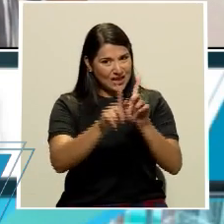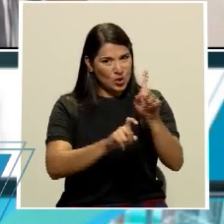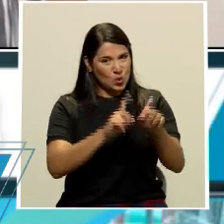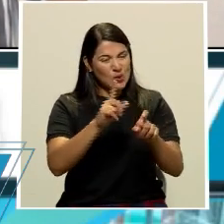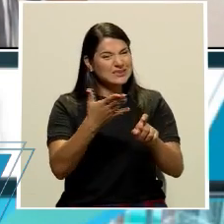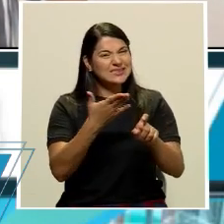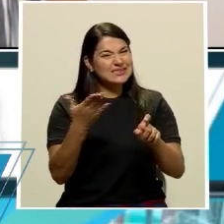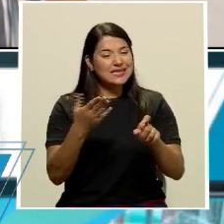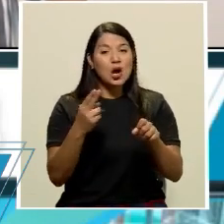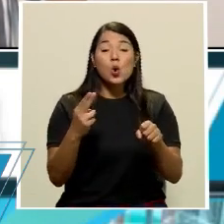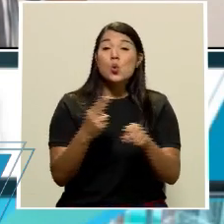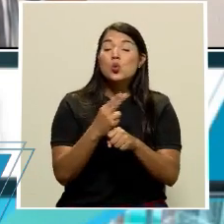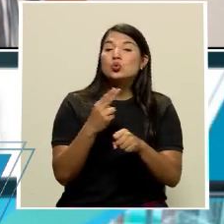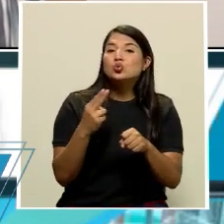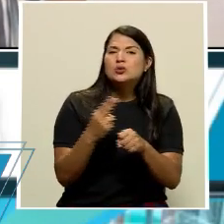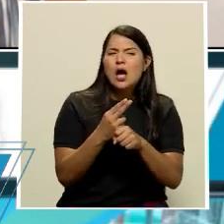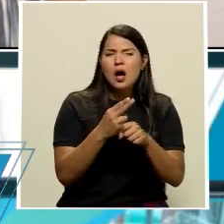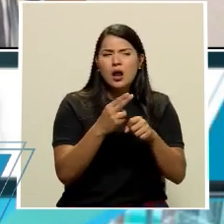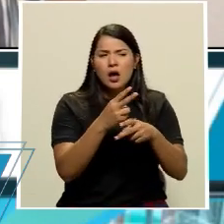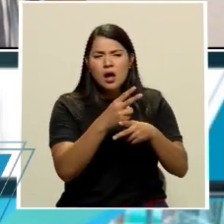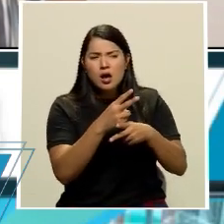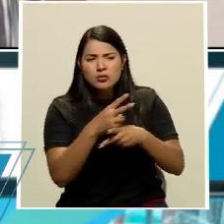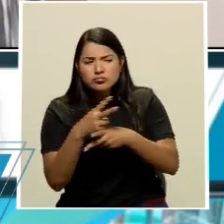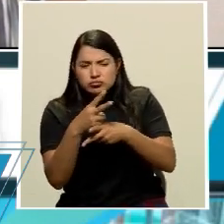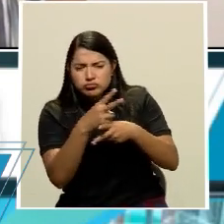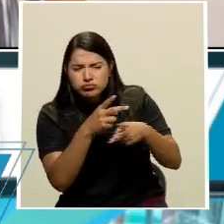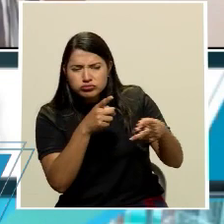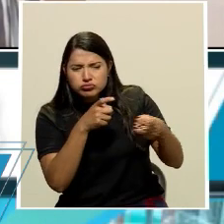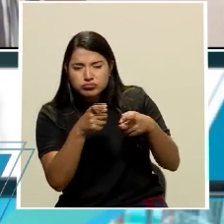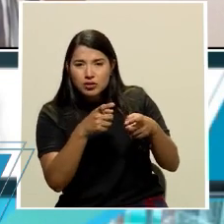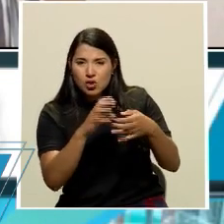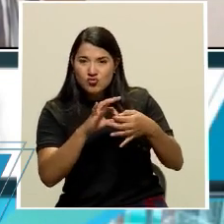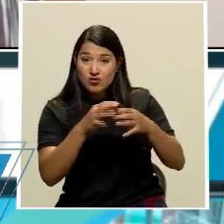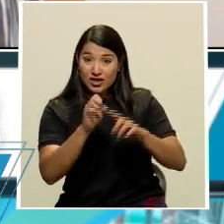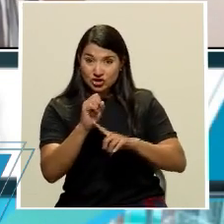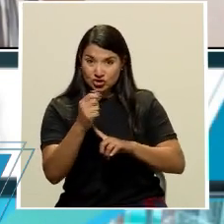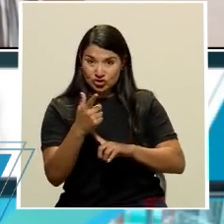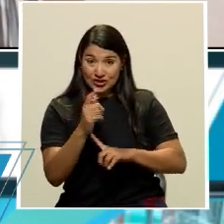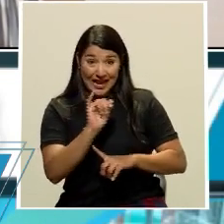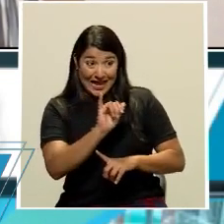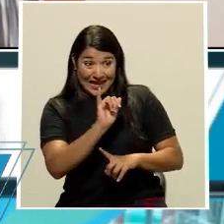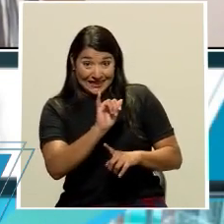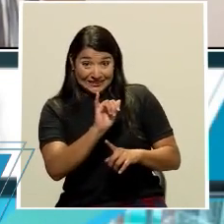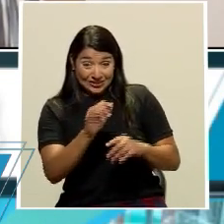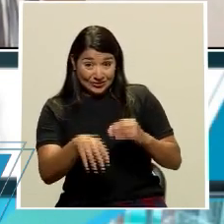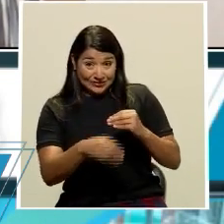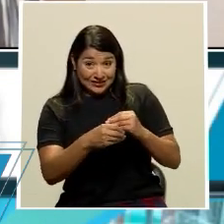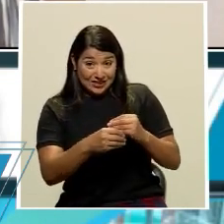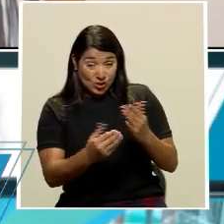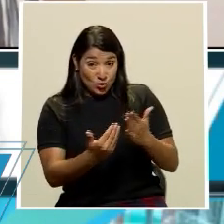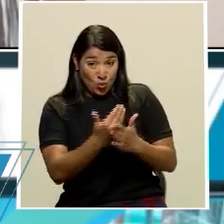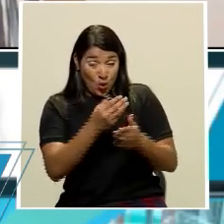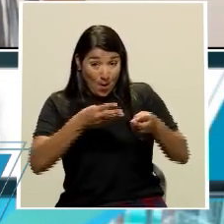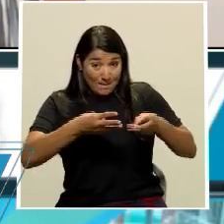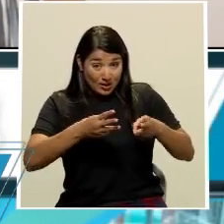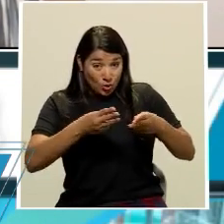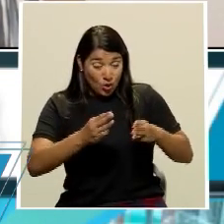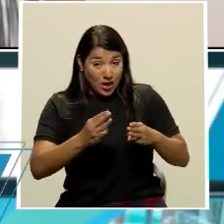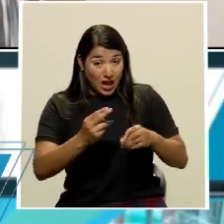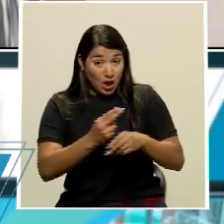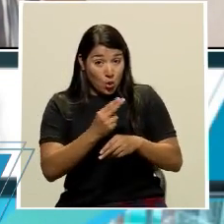el uso del monitoreo de redes sociales. Esto es nuevo en la metodología del CIEP.